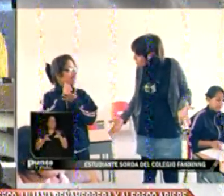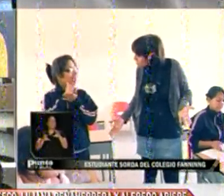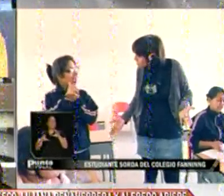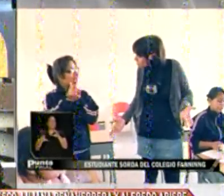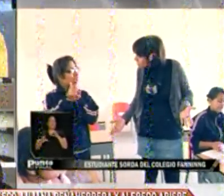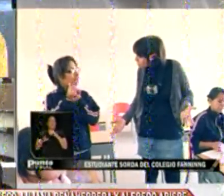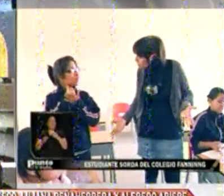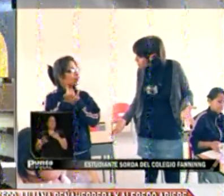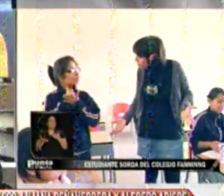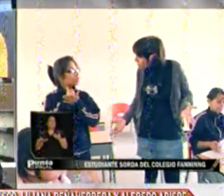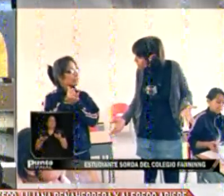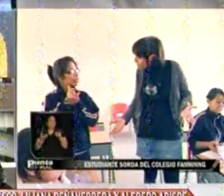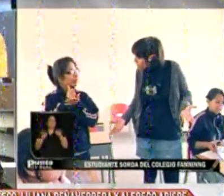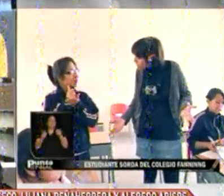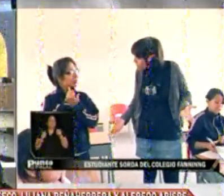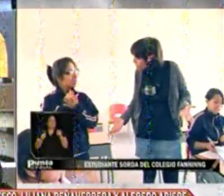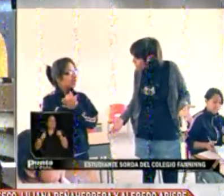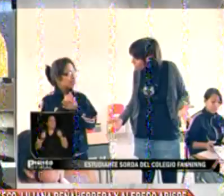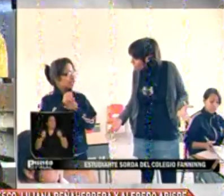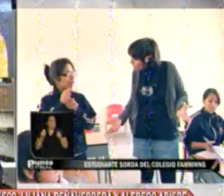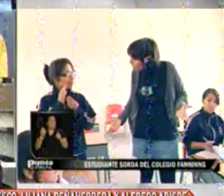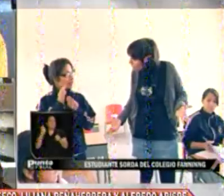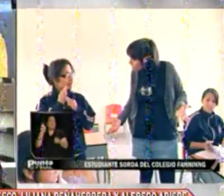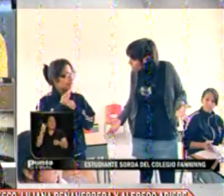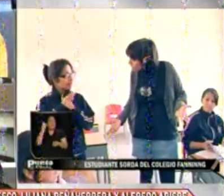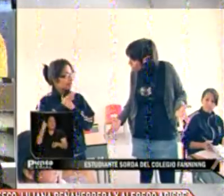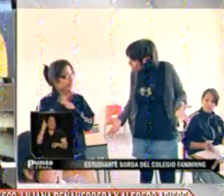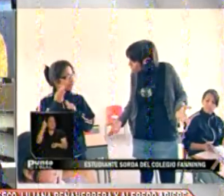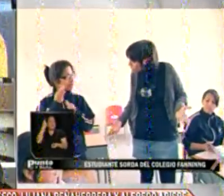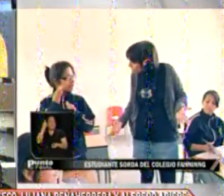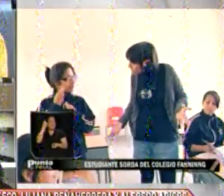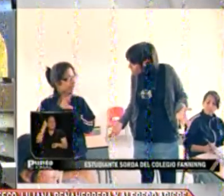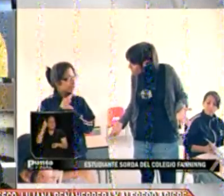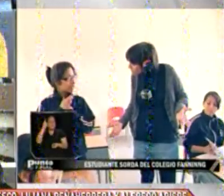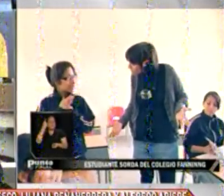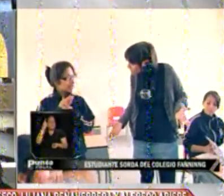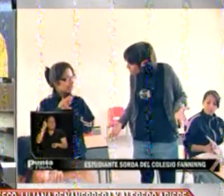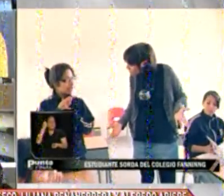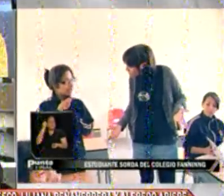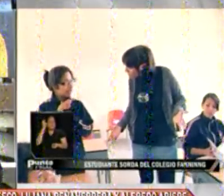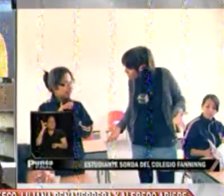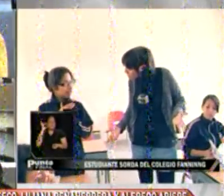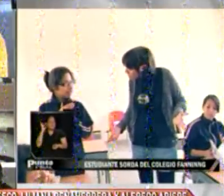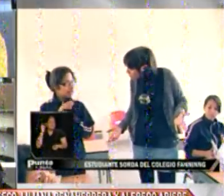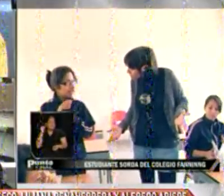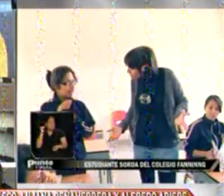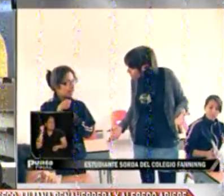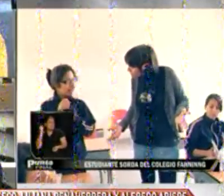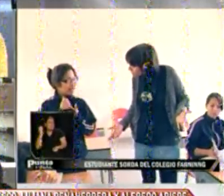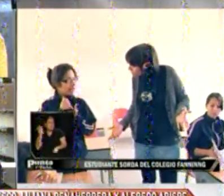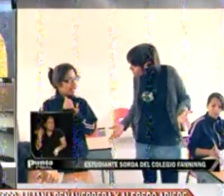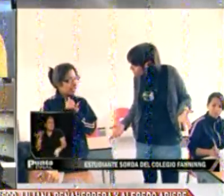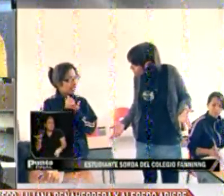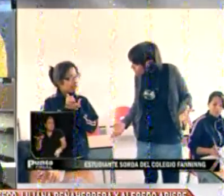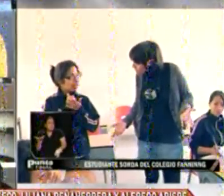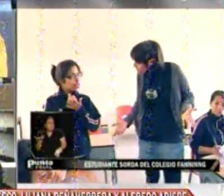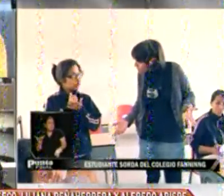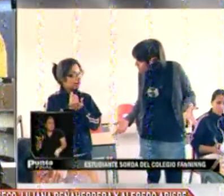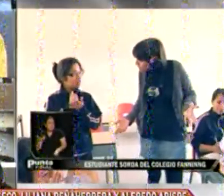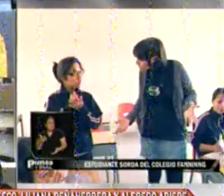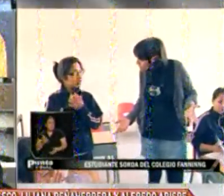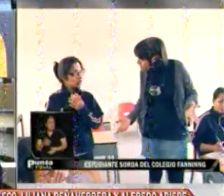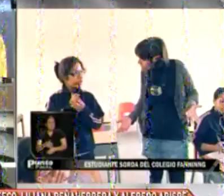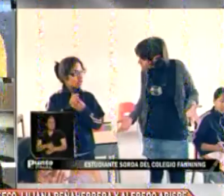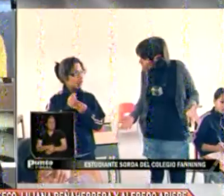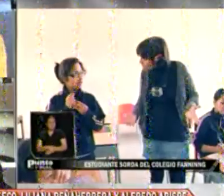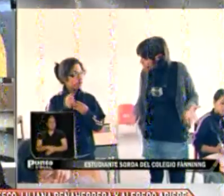programas sociales, pero por otro lado dice, no vamos a cambiar las condiciones para que accedan a los programas sociales, como puede ser la edad.